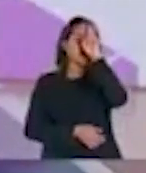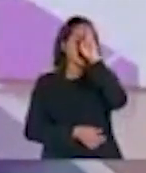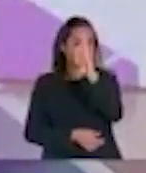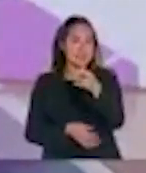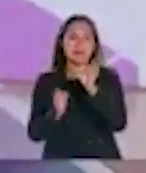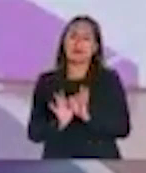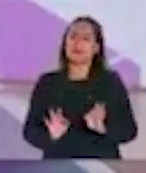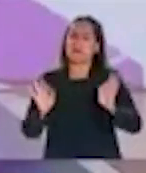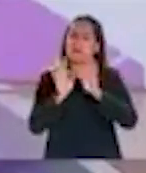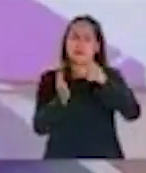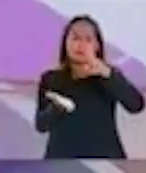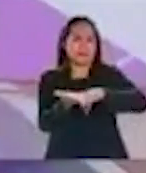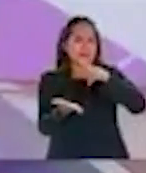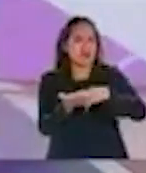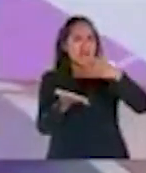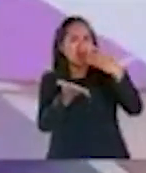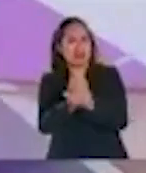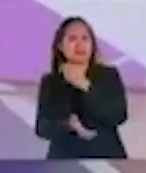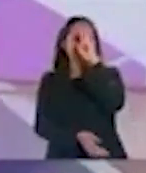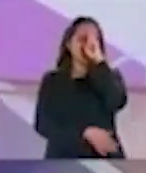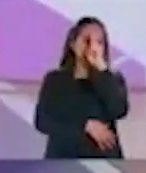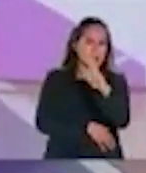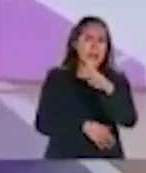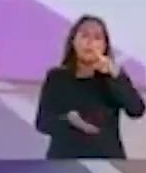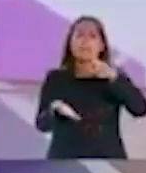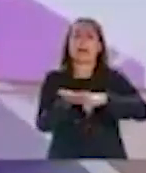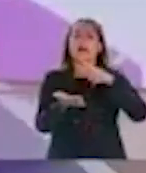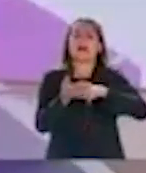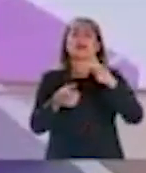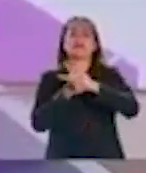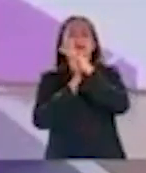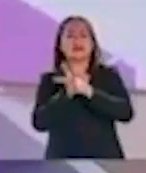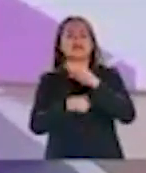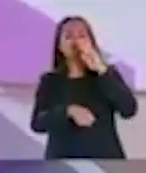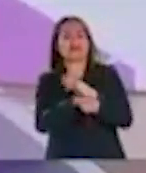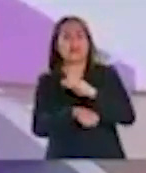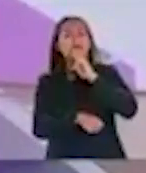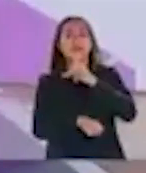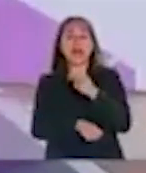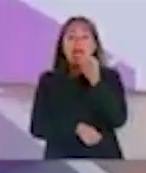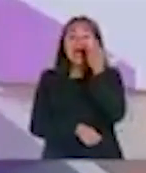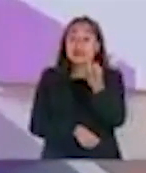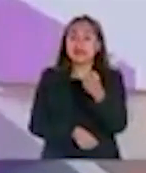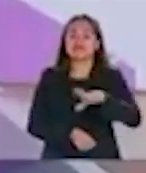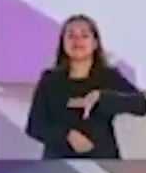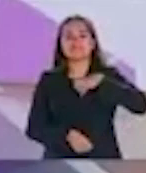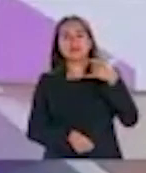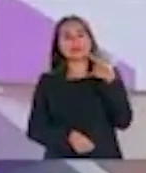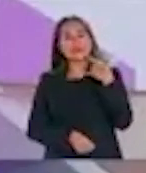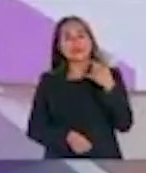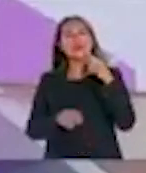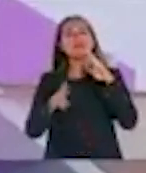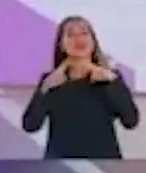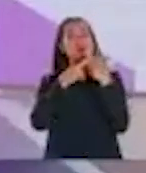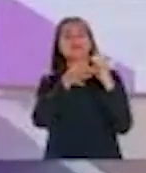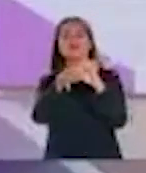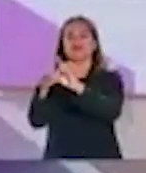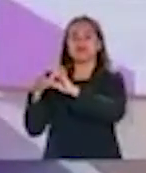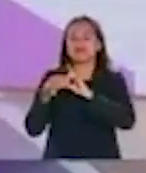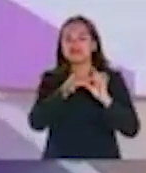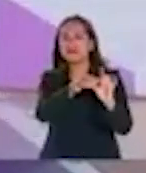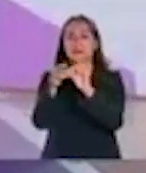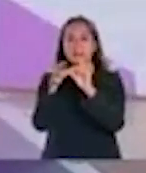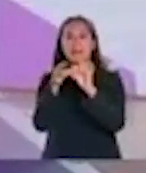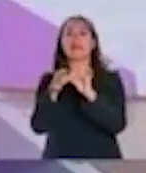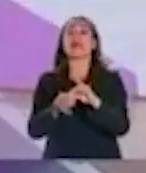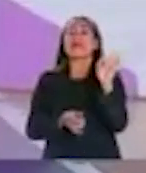particular el interés de nuestro país y que tenemos que luchar por estar todos unidos no le ayuda a nuestro